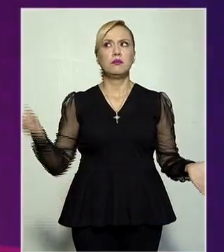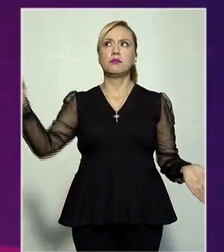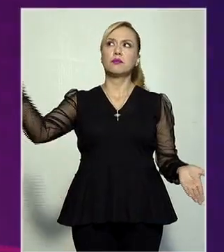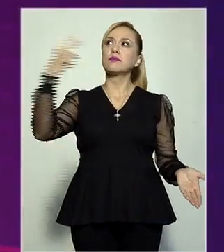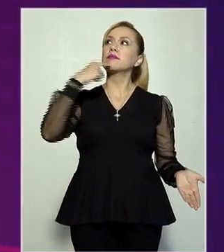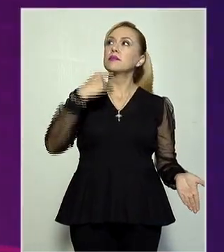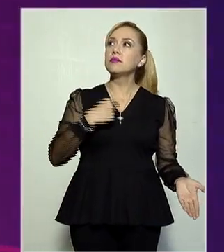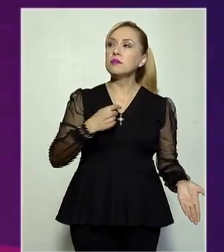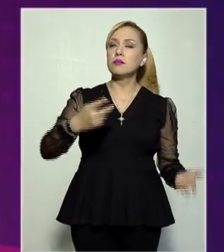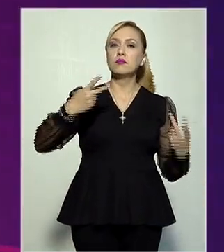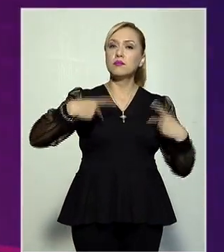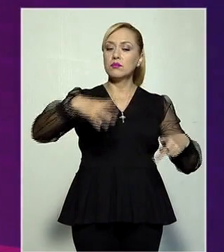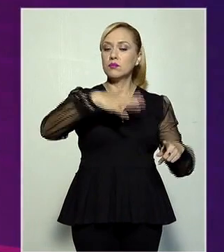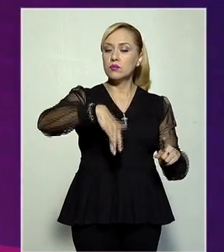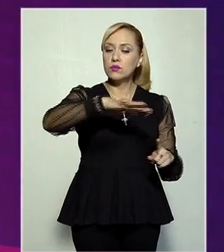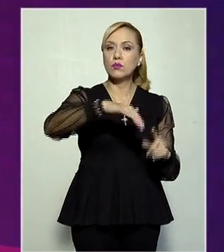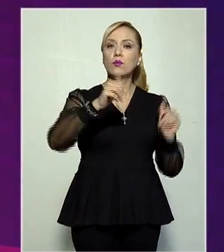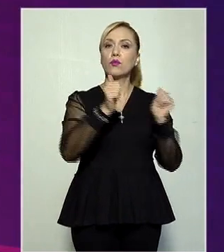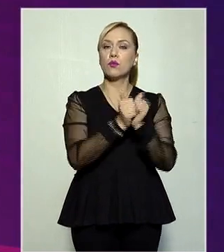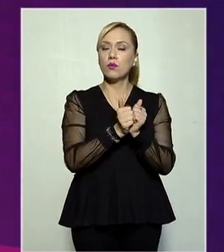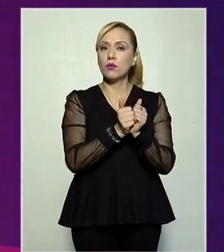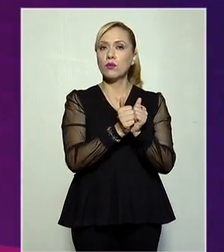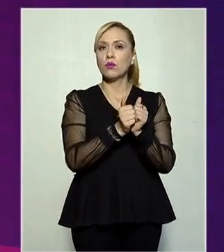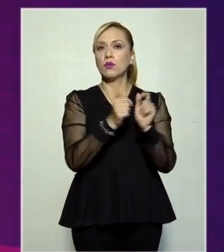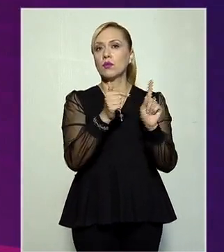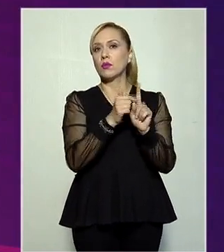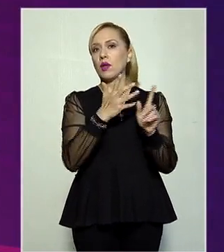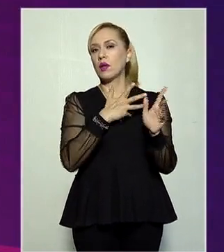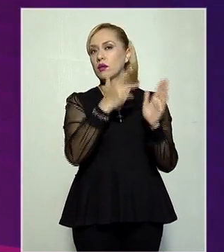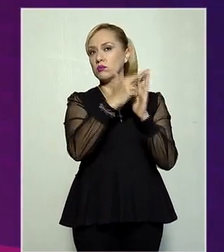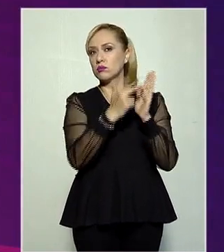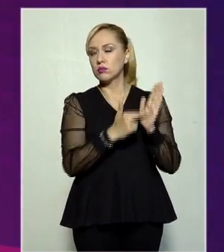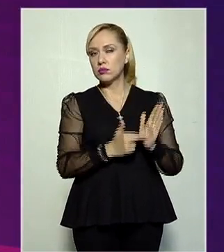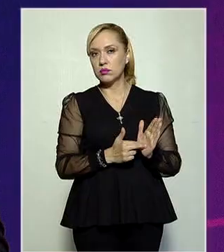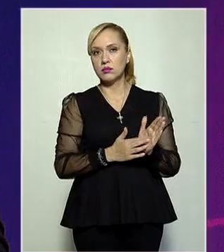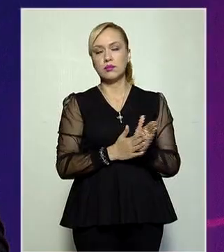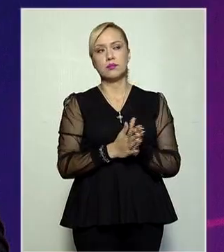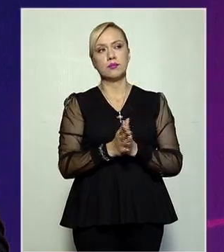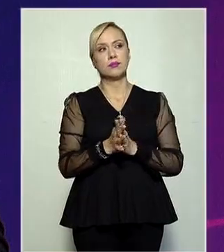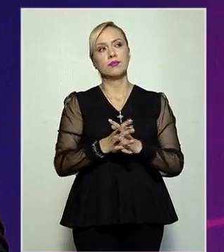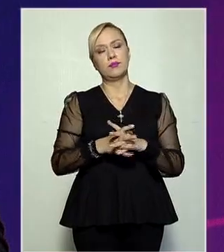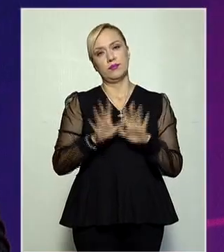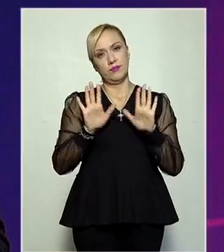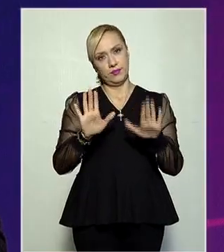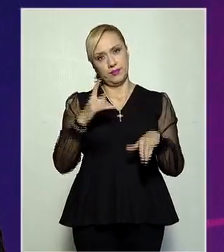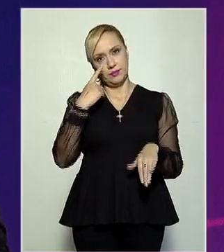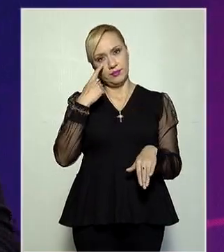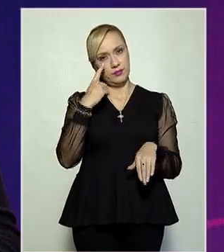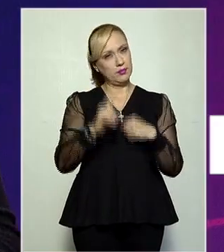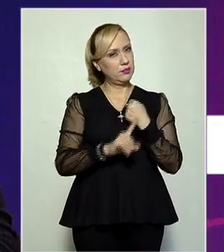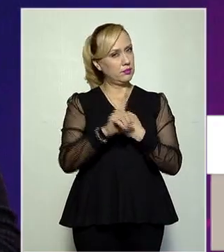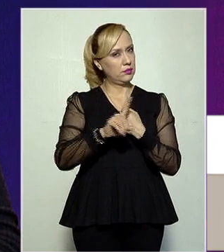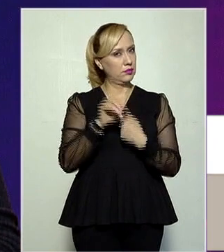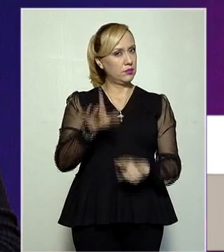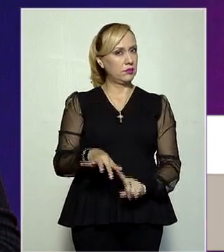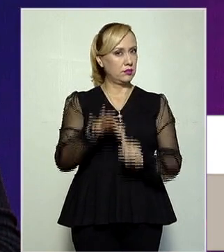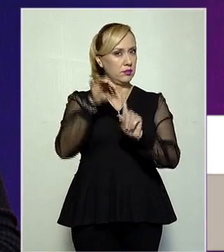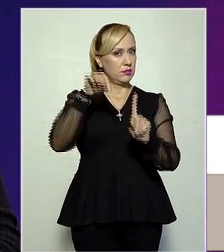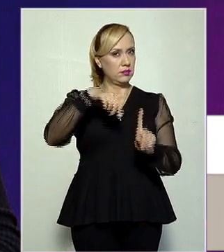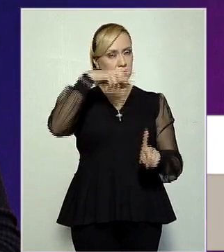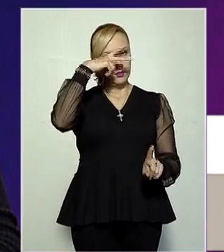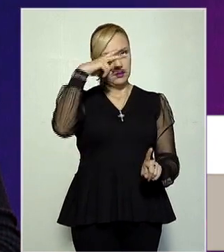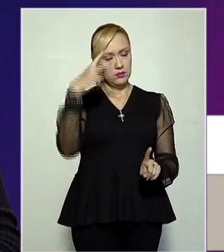búsqueda de personas desaparecidas se tiene que hacer con base en una política pública? Claro, mira, justo creo que uno de los principales problemas que ha habido en el país